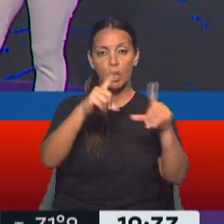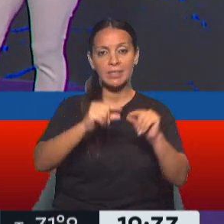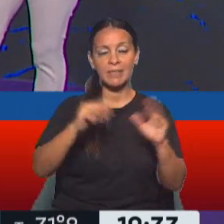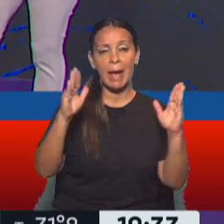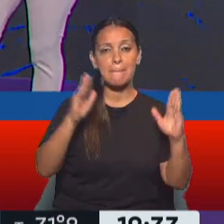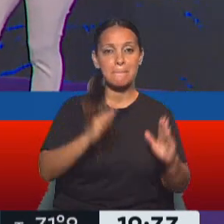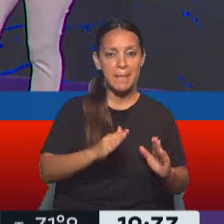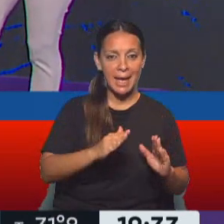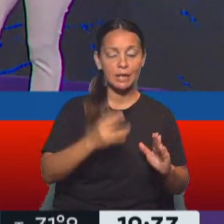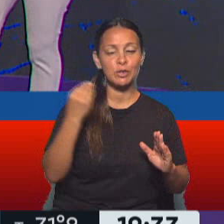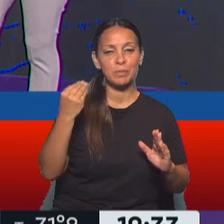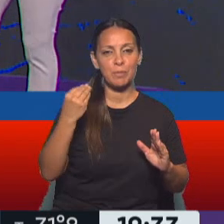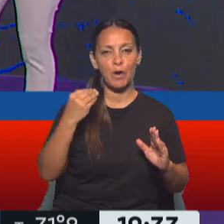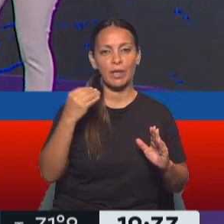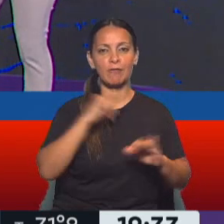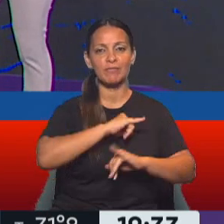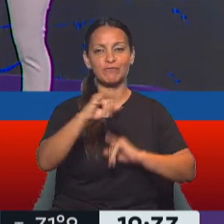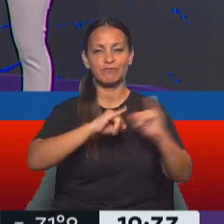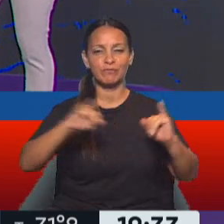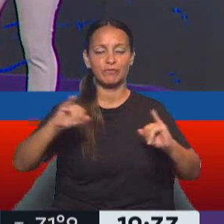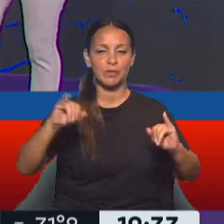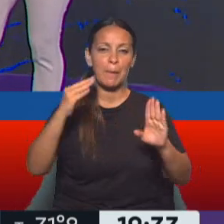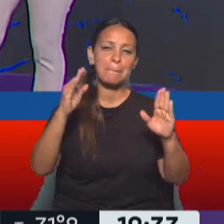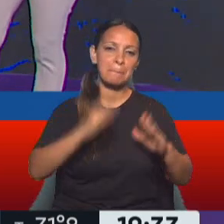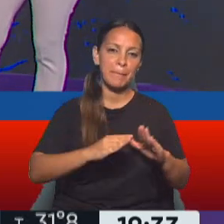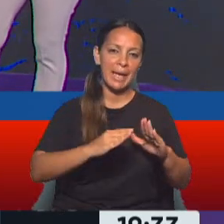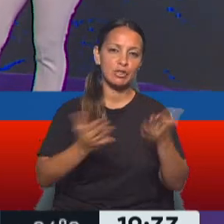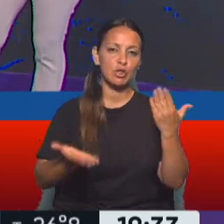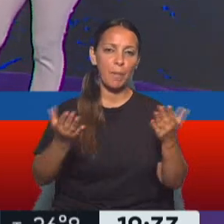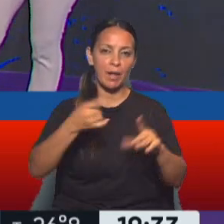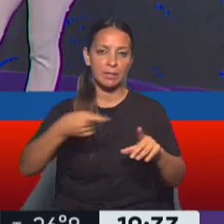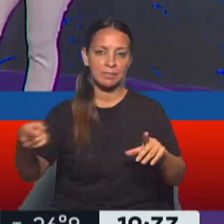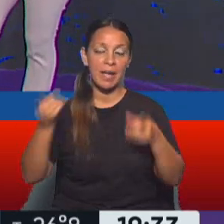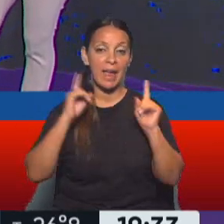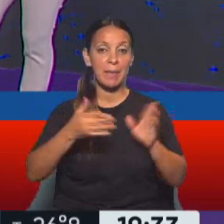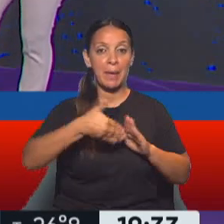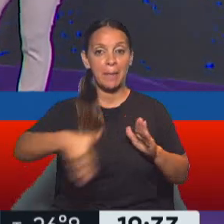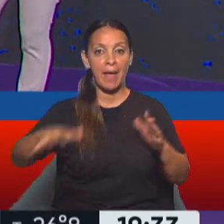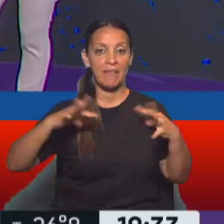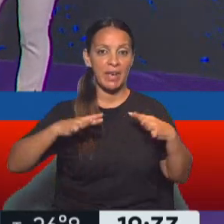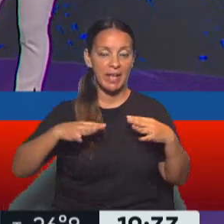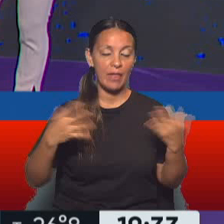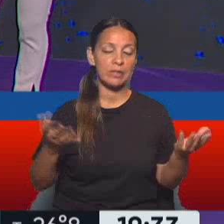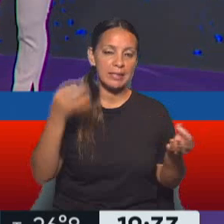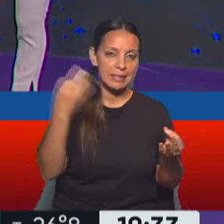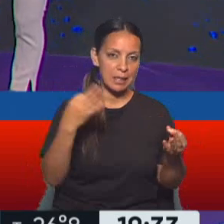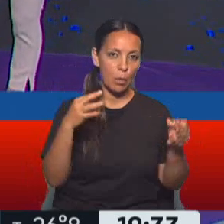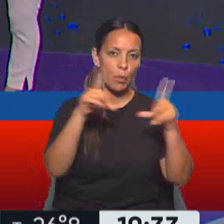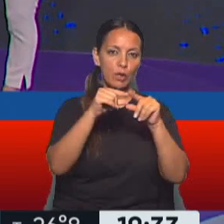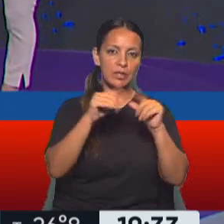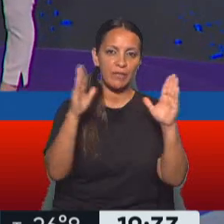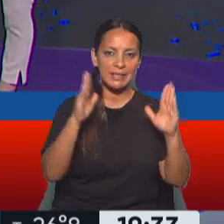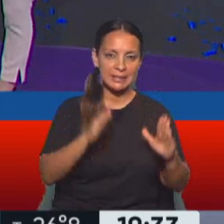más bajas porque se reportan menos que durante la semana. Y además, se viene un fin de largo, así que tendremos probablemente cifras de este estilo hasta